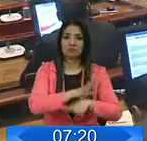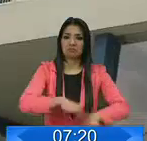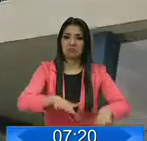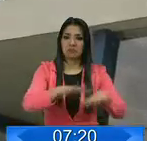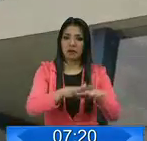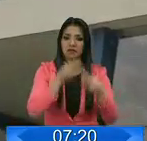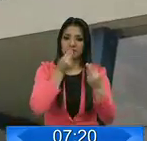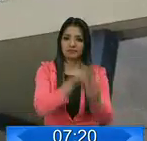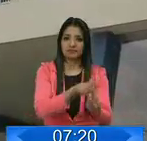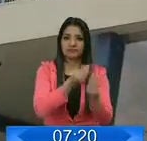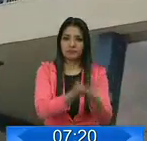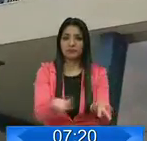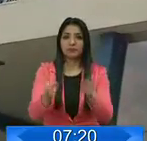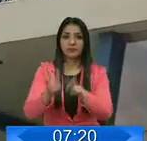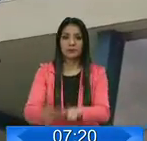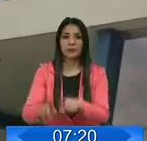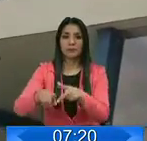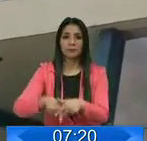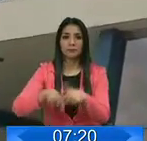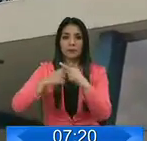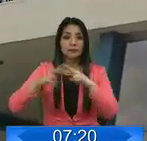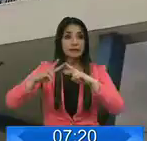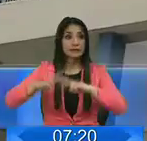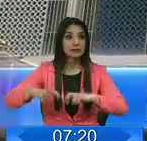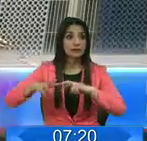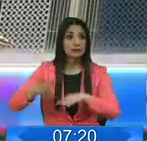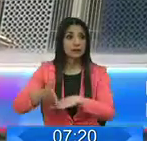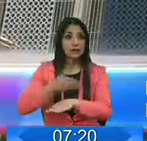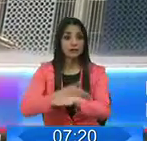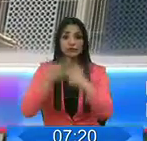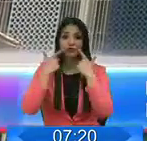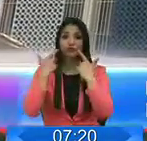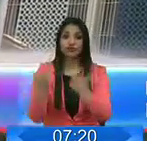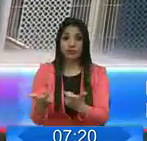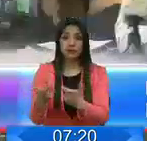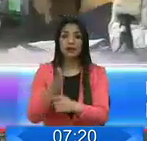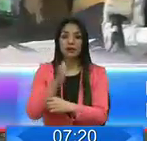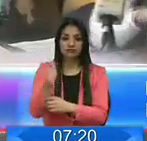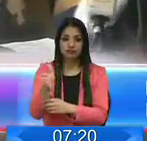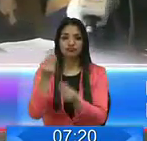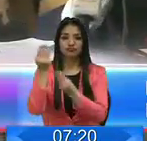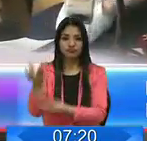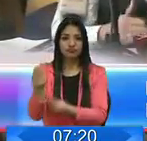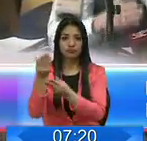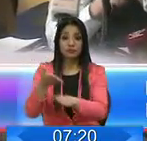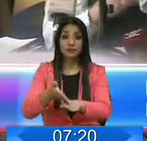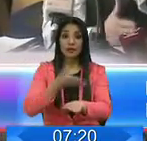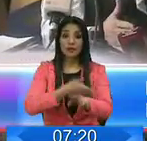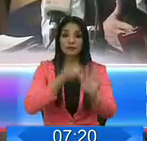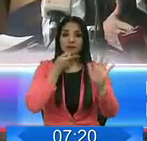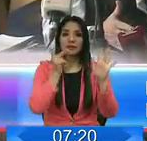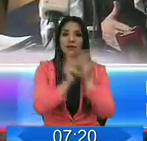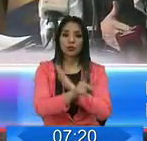por otro, el inicio de la investigación previa en la Fiscalía General del Estado, tras la denuncia planteada por su ex asesor Lenín